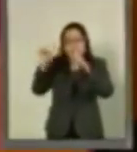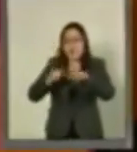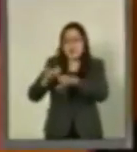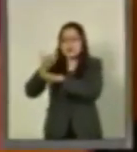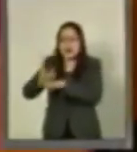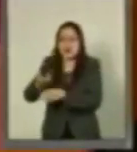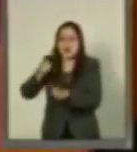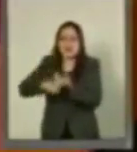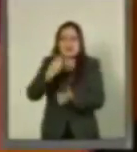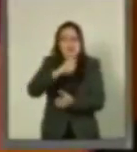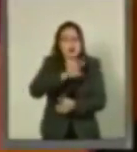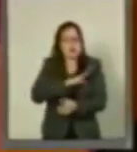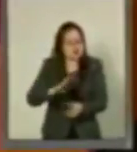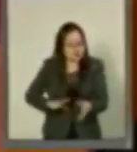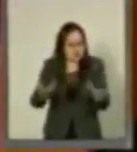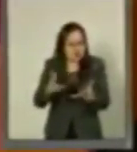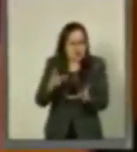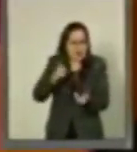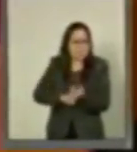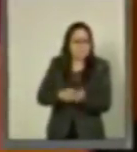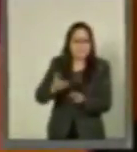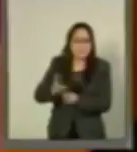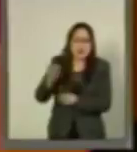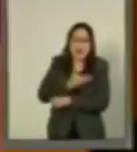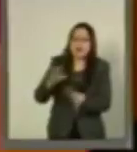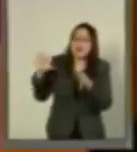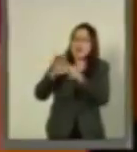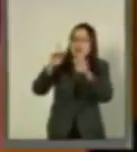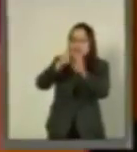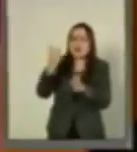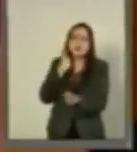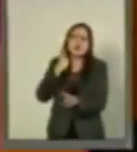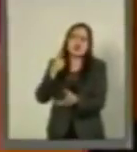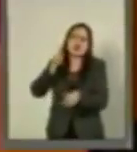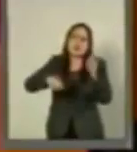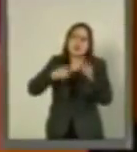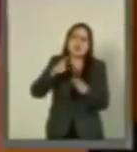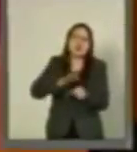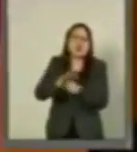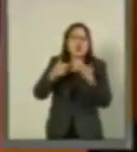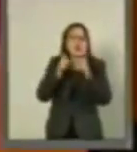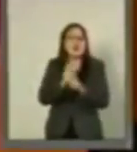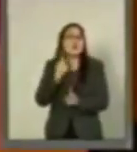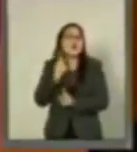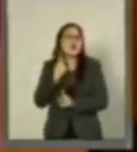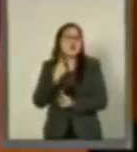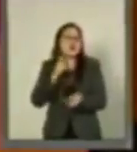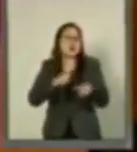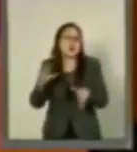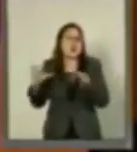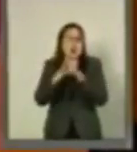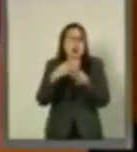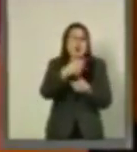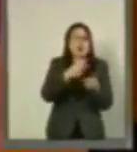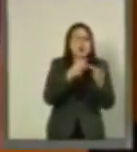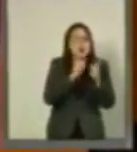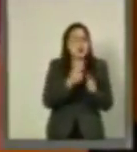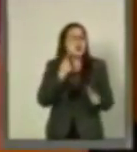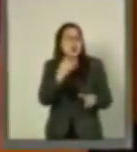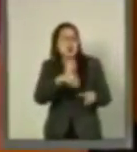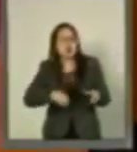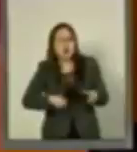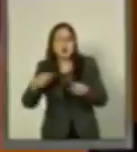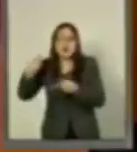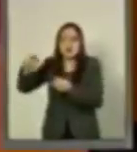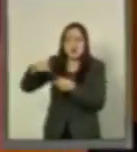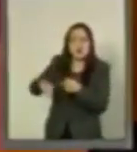100 municipios. Antes totalmente politizado. Antes era para ver a quién tocaban de un partido o del otro, según de donde